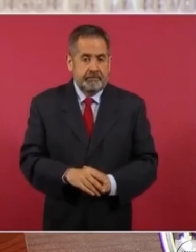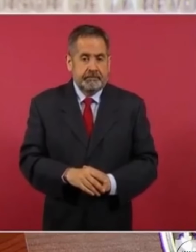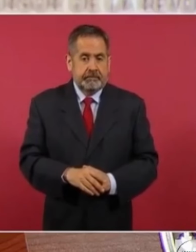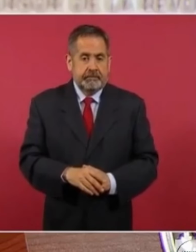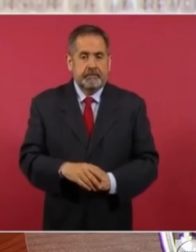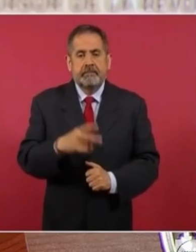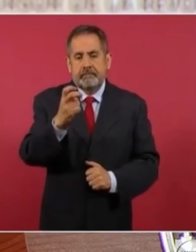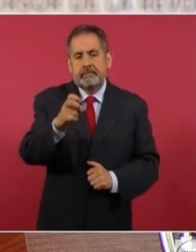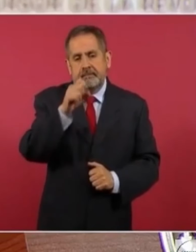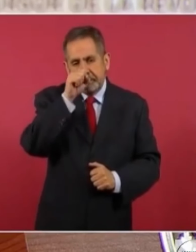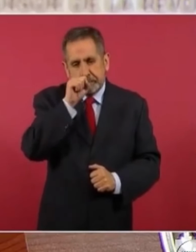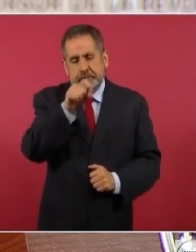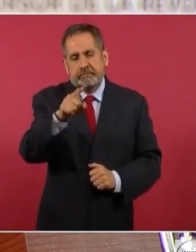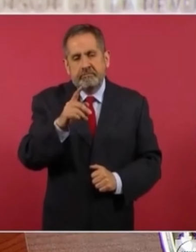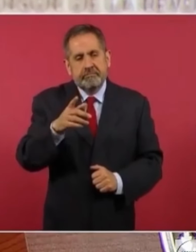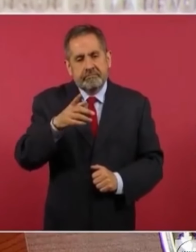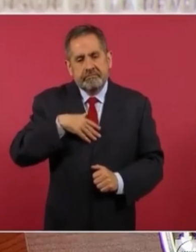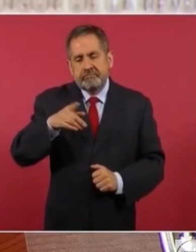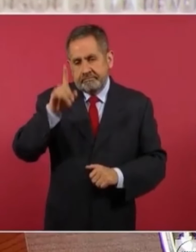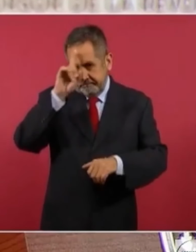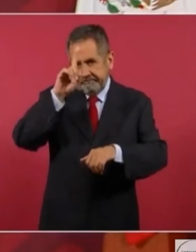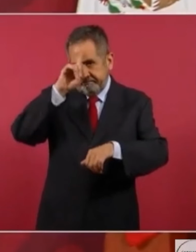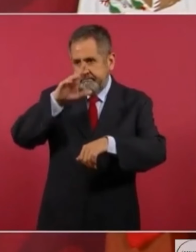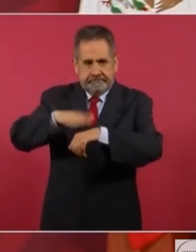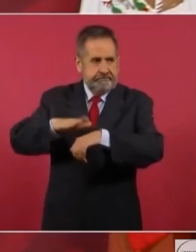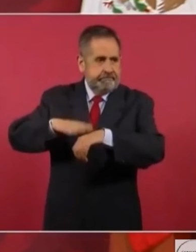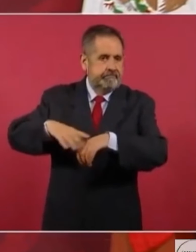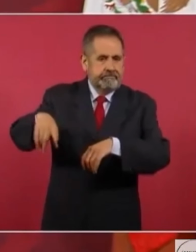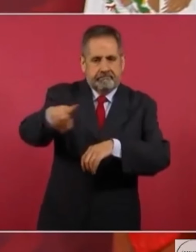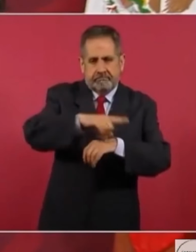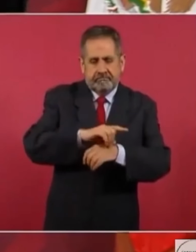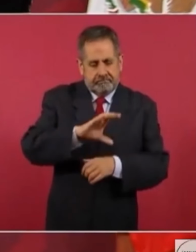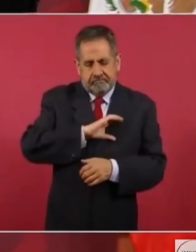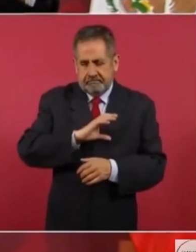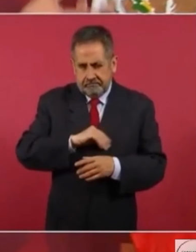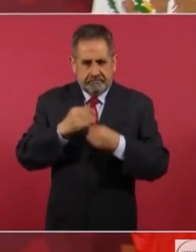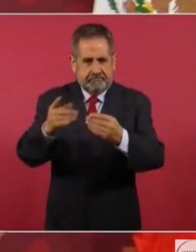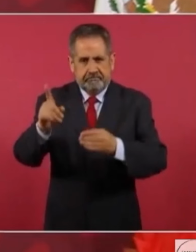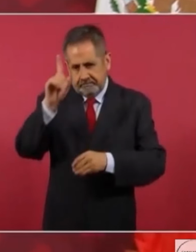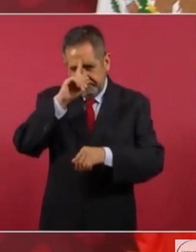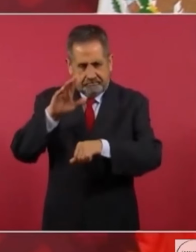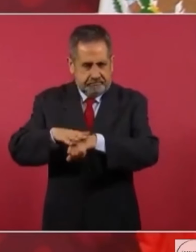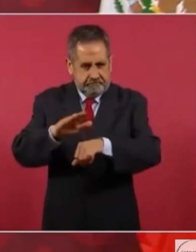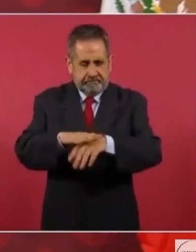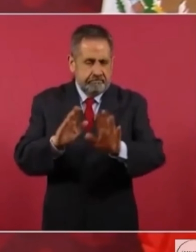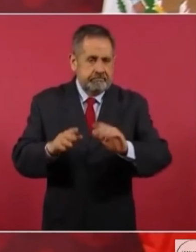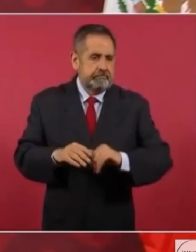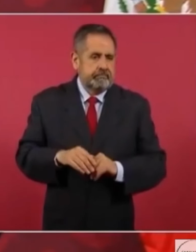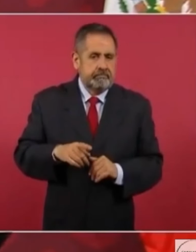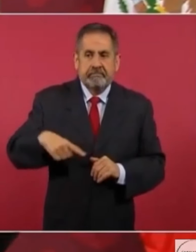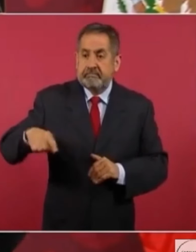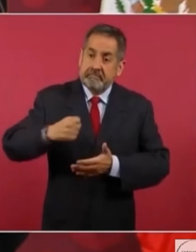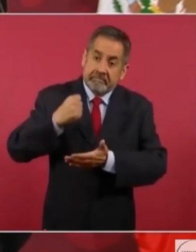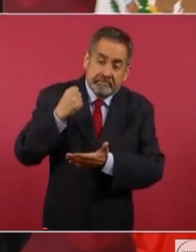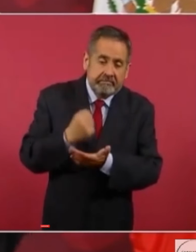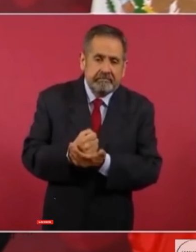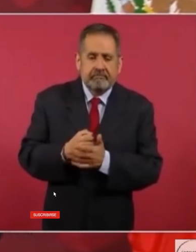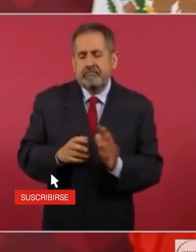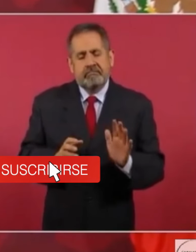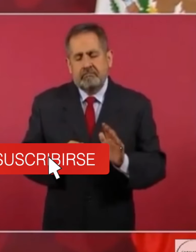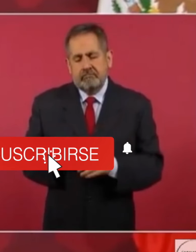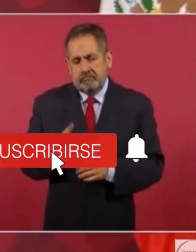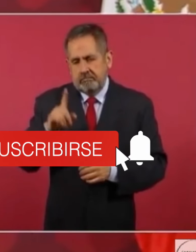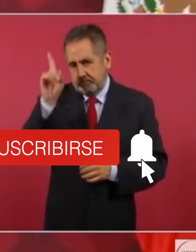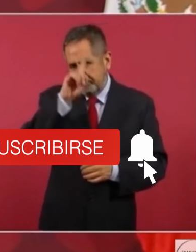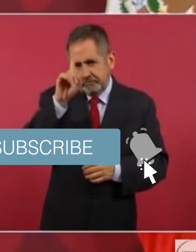Esa es una recomendación también fraterna, porque a nadie se le puede negar un